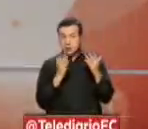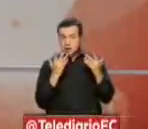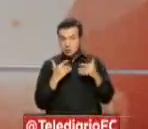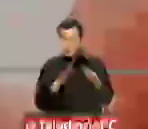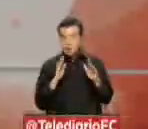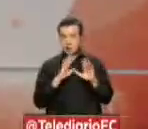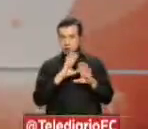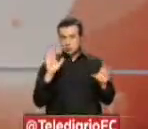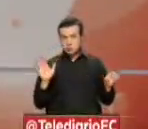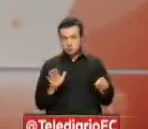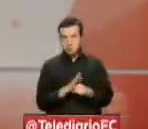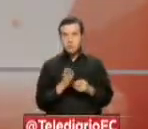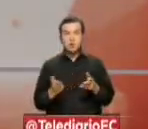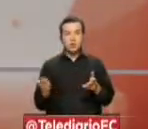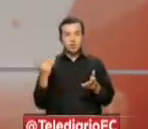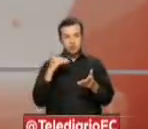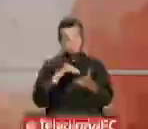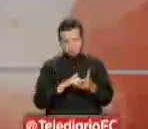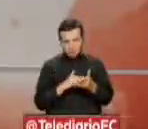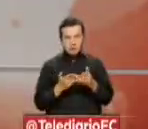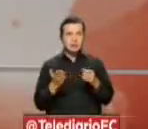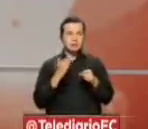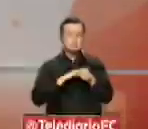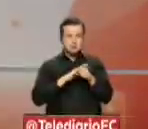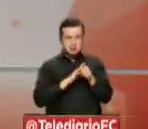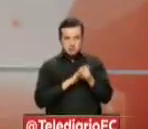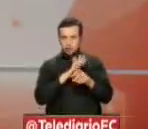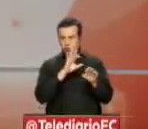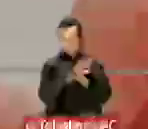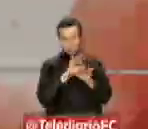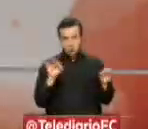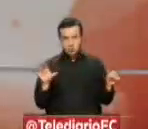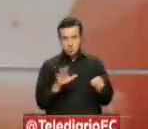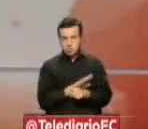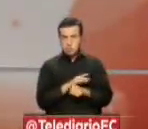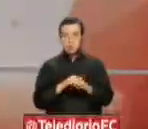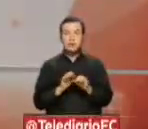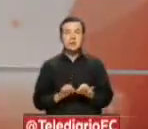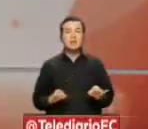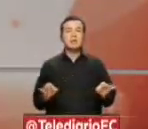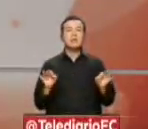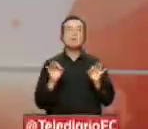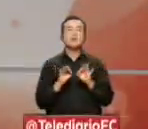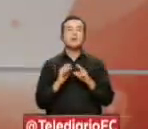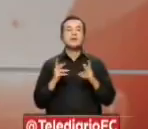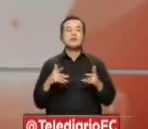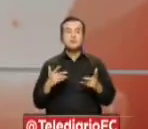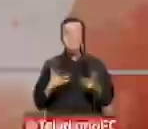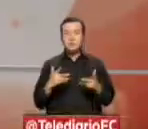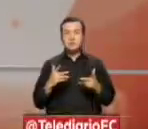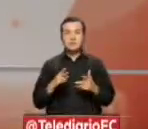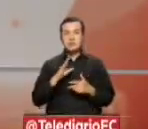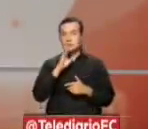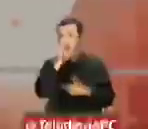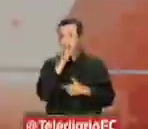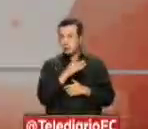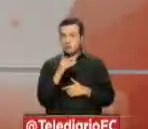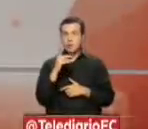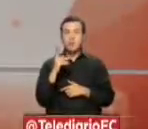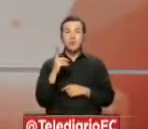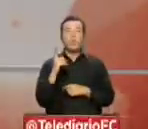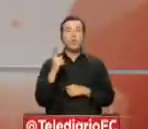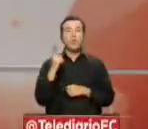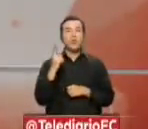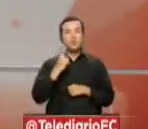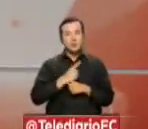eso se desprenda. Luego vuelves a repetir el procedimiento para dejar limpias las orejas. Lo ideal es tenerlo, hacer esto una vez a la